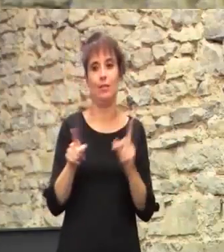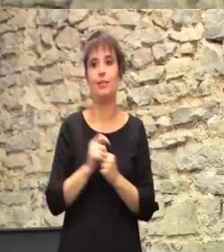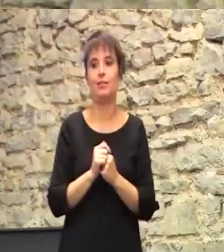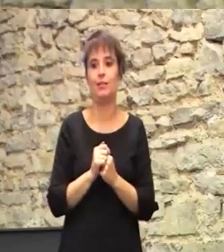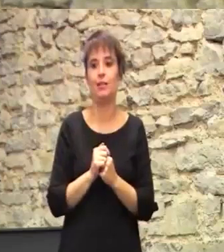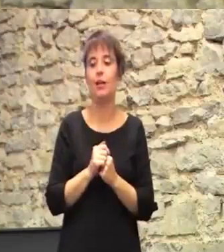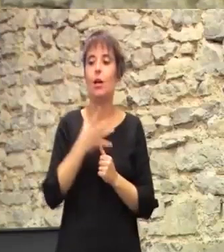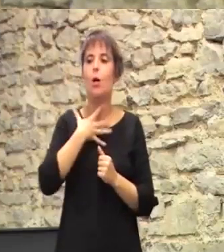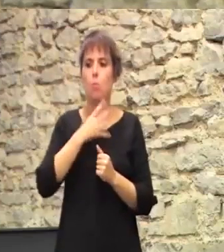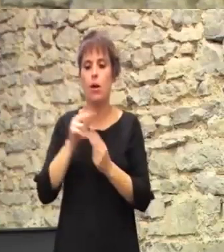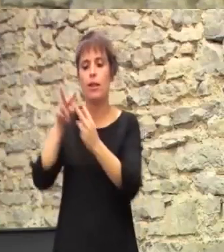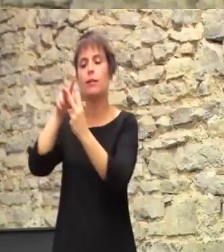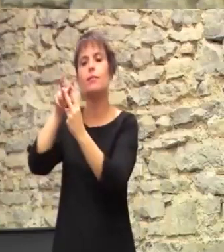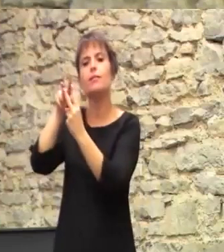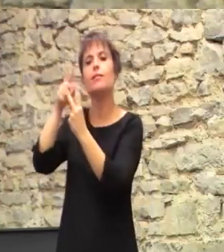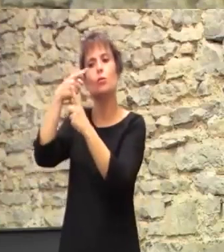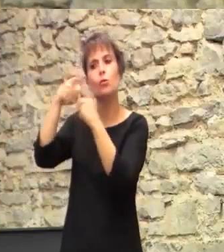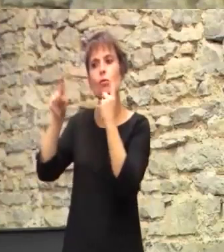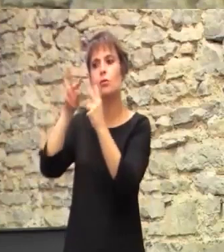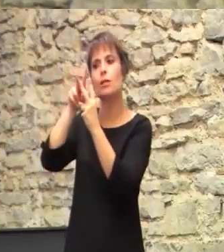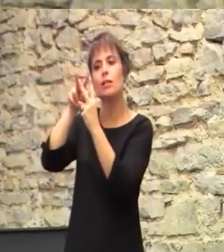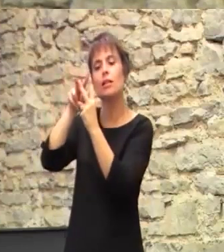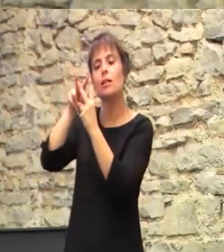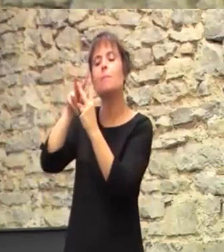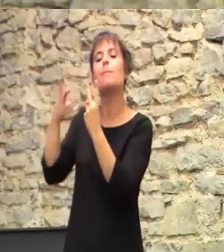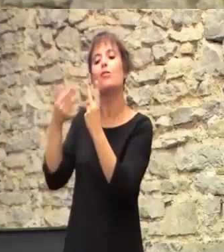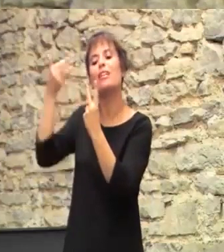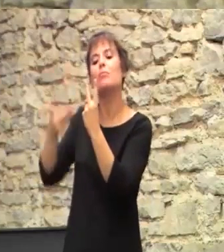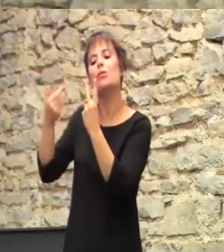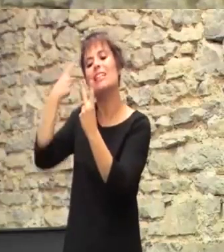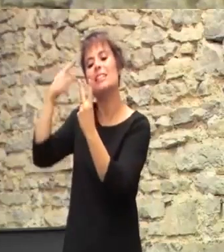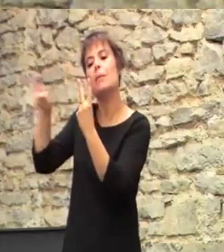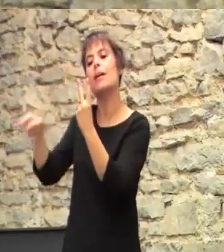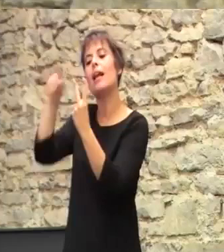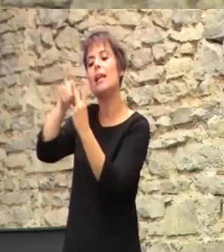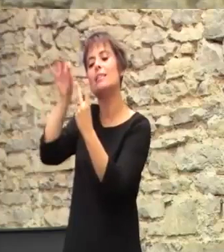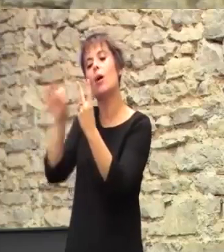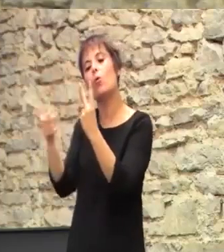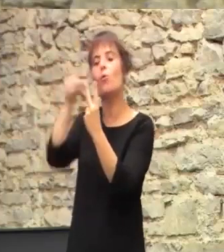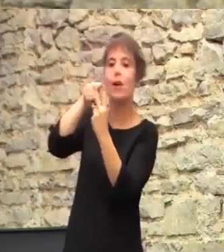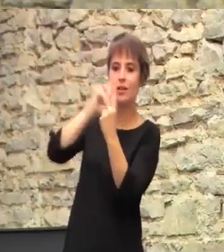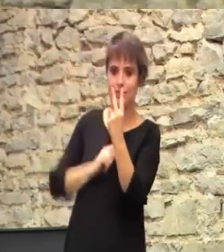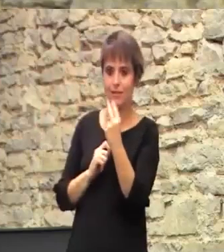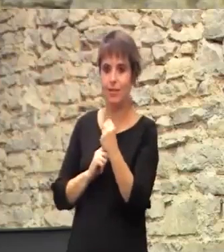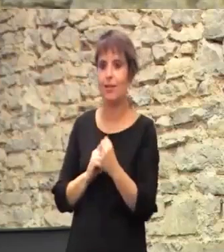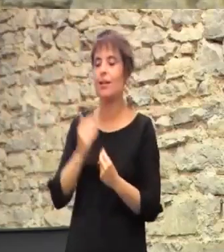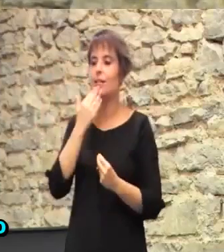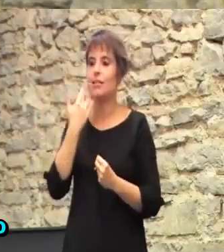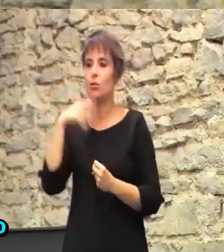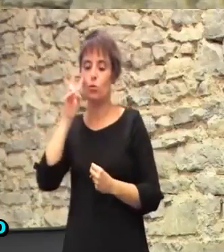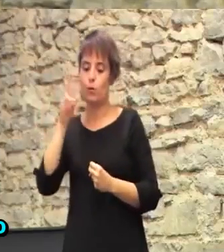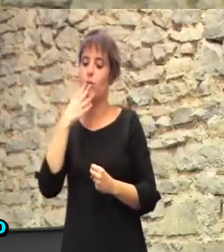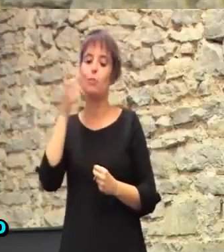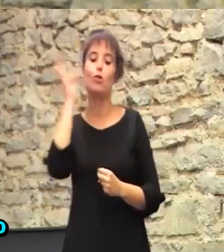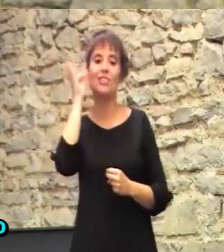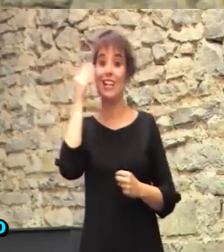podemos hacer las dos cosas pero sin sa es importante saber en qué situación estamos porque si yo creo como creen muchas chicas jóvenes que